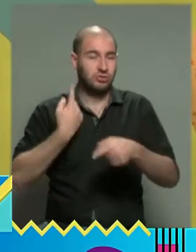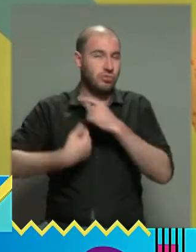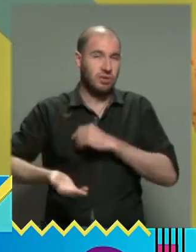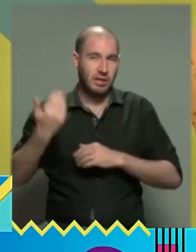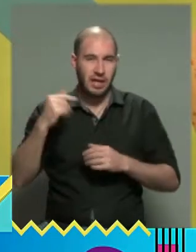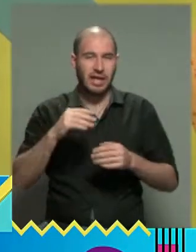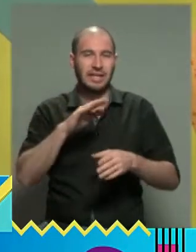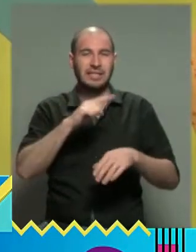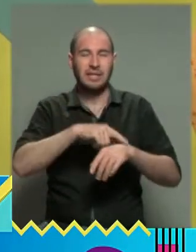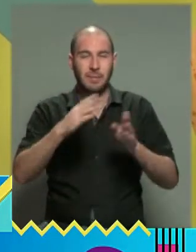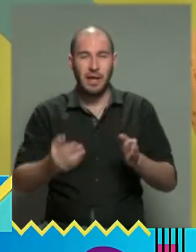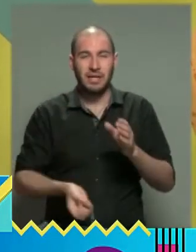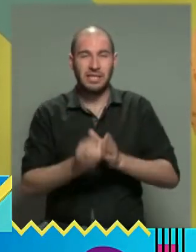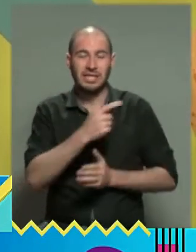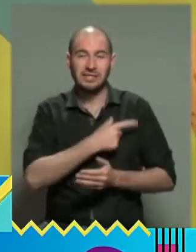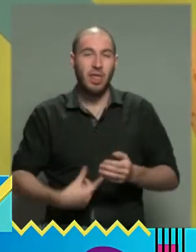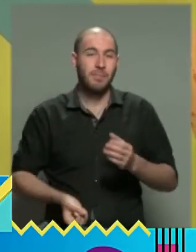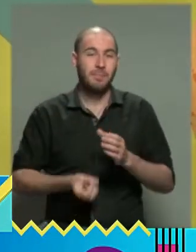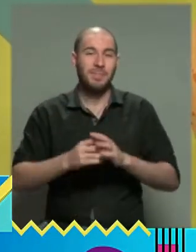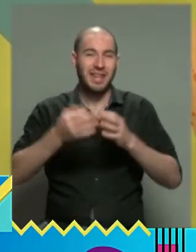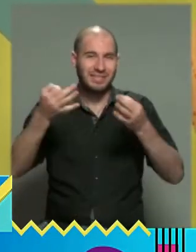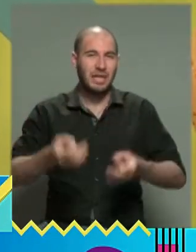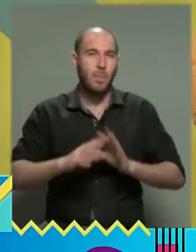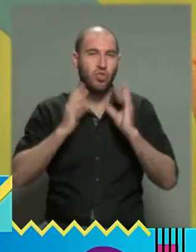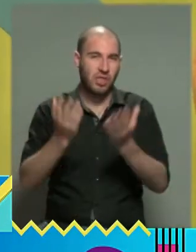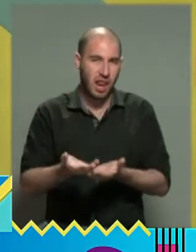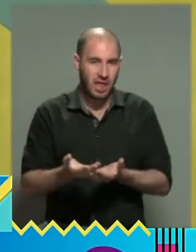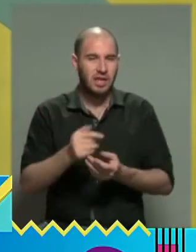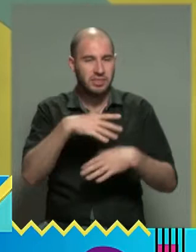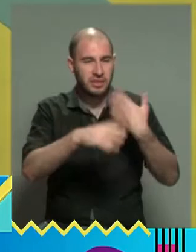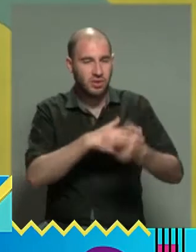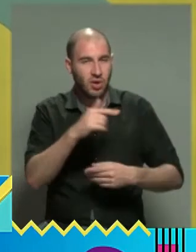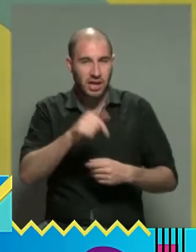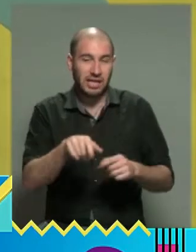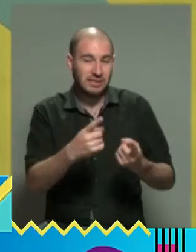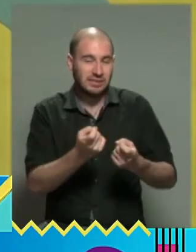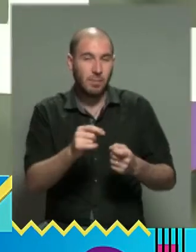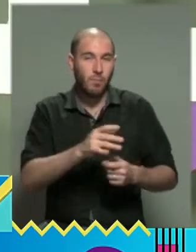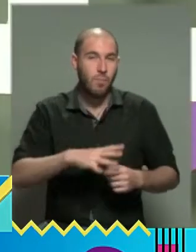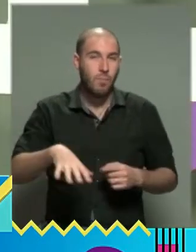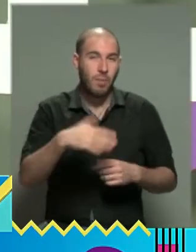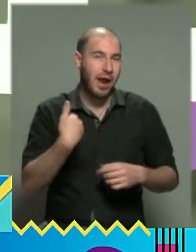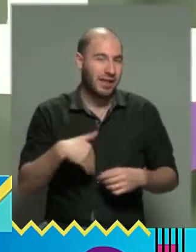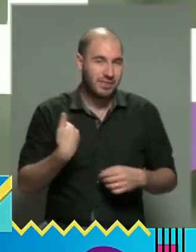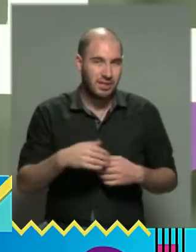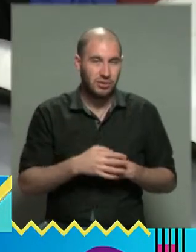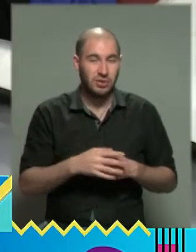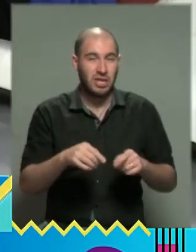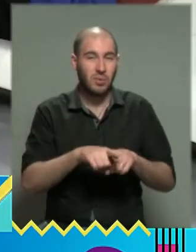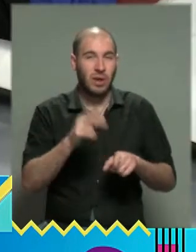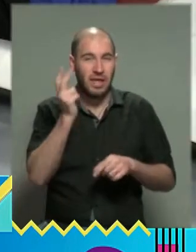etapa fundacional del estado de bienestar en el mundo, y pudo desarrollar algo que era una necesidad del pueblo argentino, como lo hizo